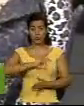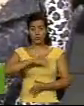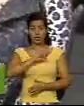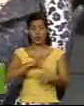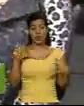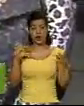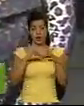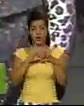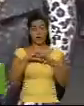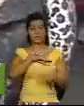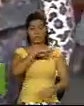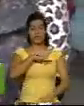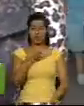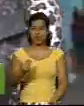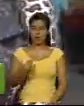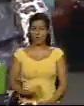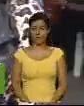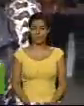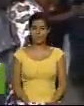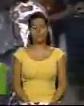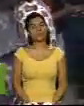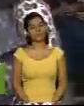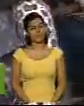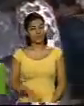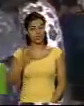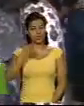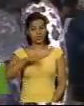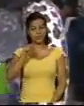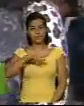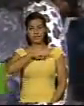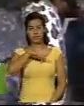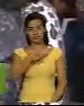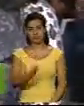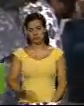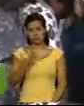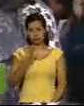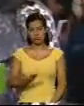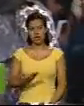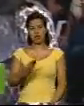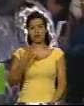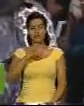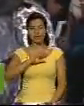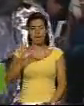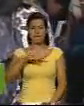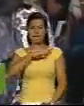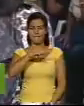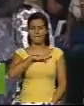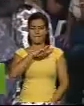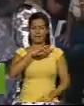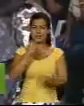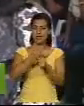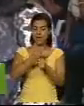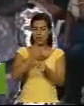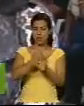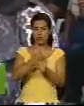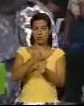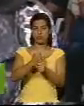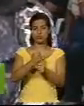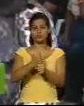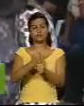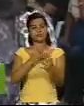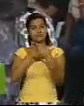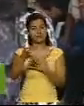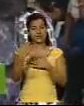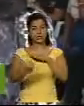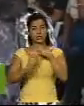mano de esta misión. Sí, ha sido una gran misión que ha tenido a través del Ministerio Popular para el Trabajo, a través